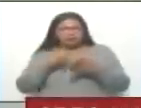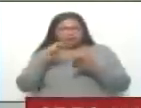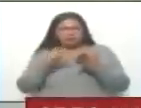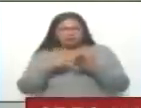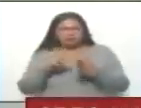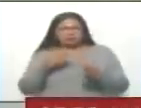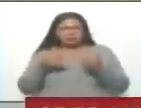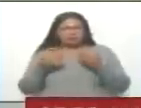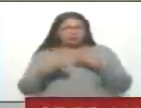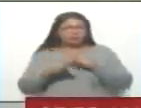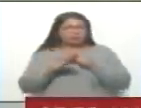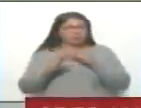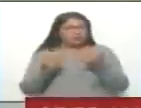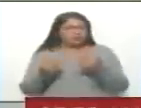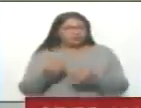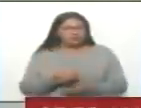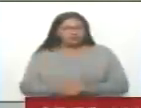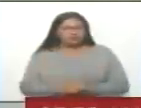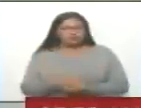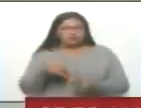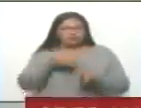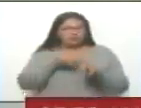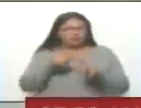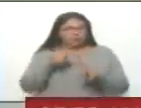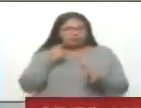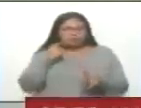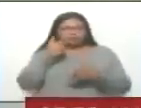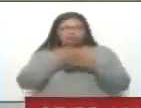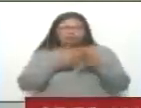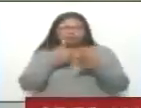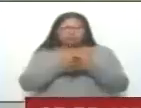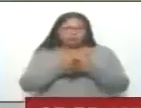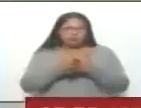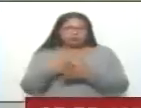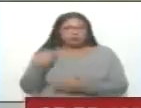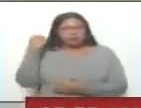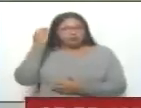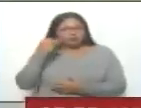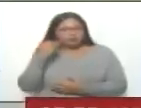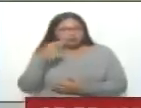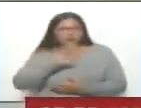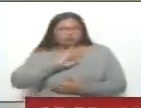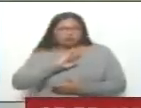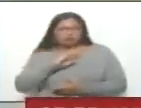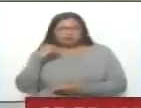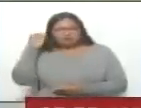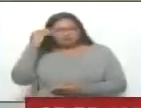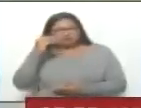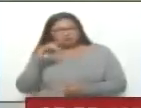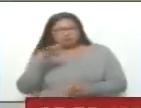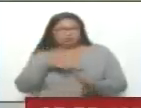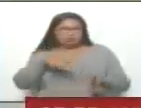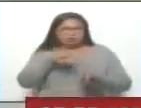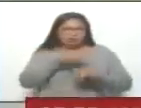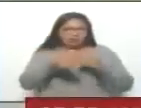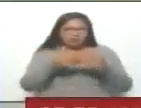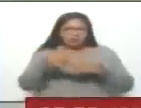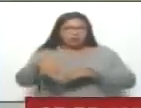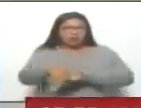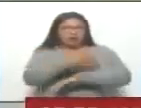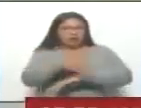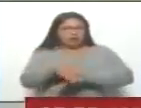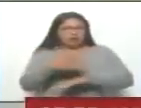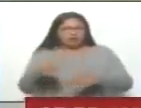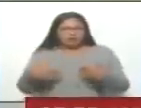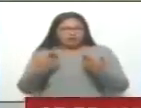las sanciones y de la especulación, que yo insisto, es la opinión que tiene Orlando Pérez, esa especulación que hay en la calle hay que